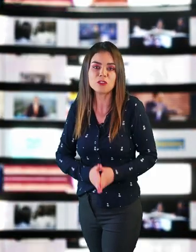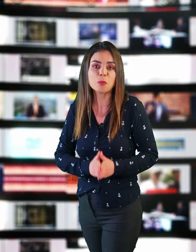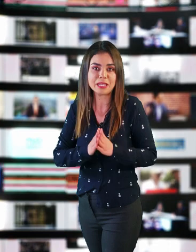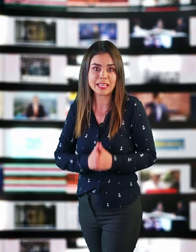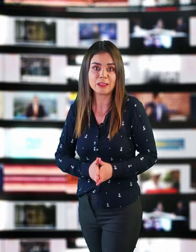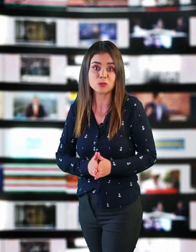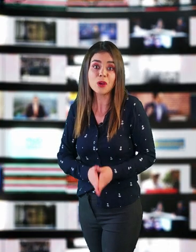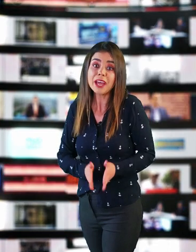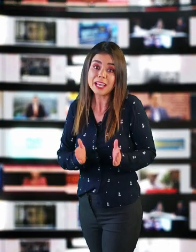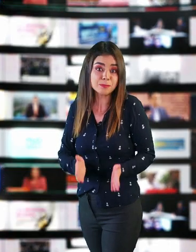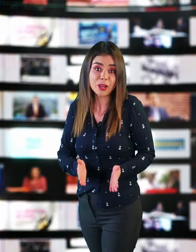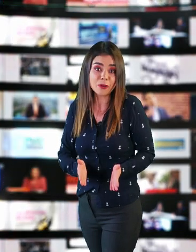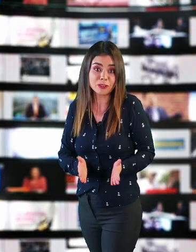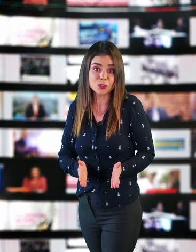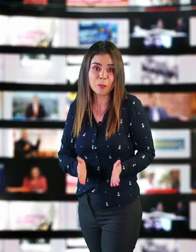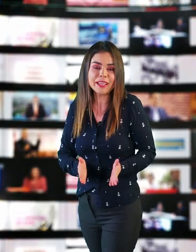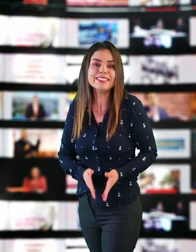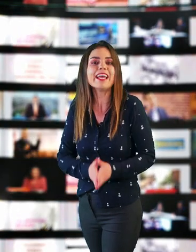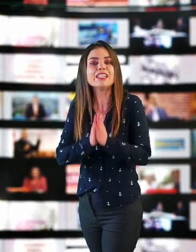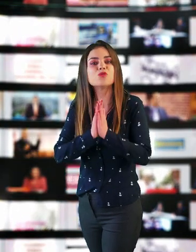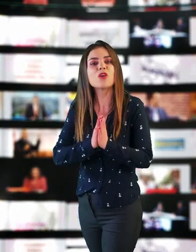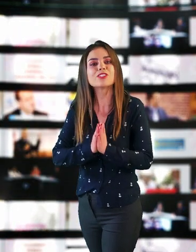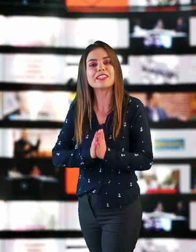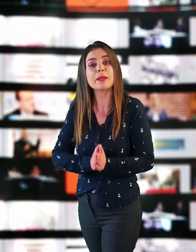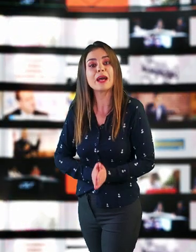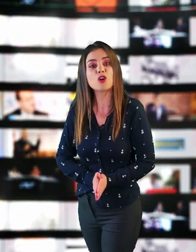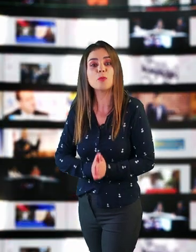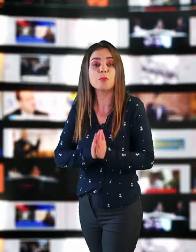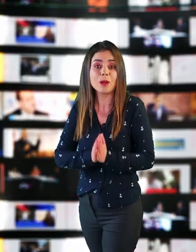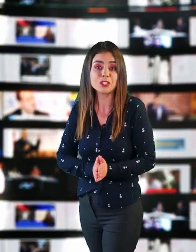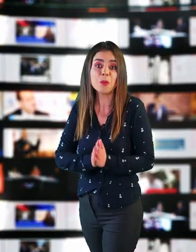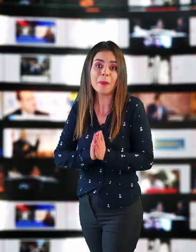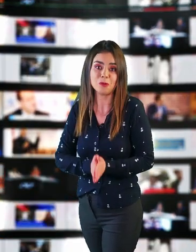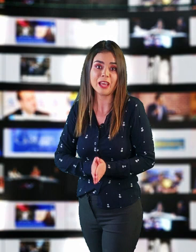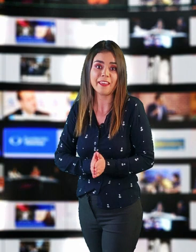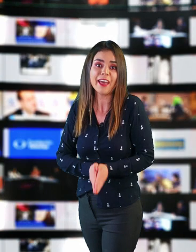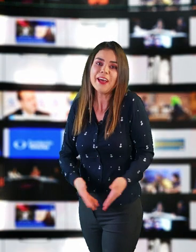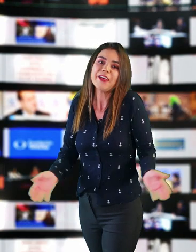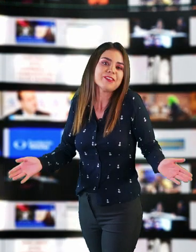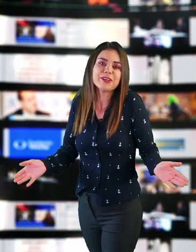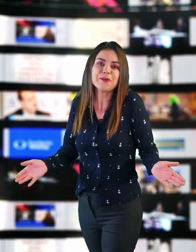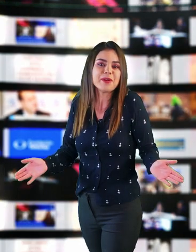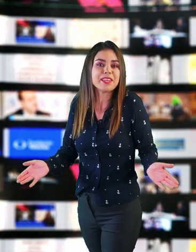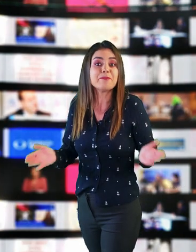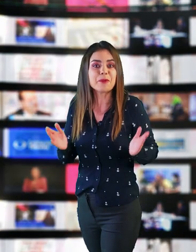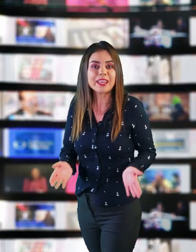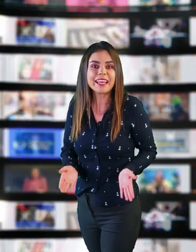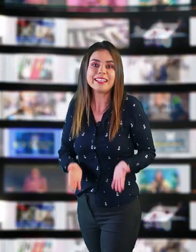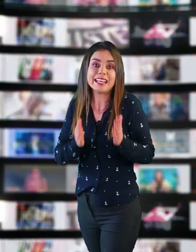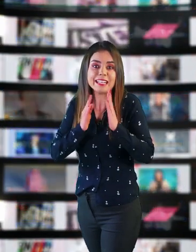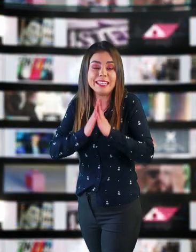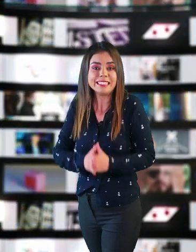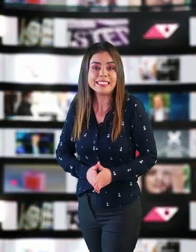en ciudadanos mexicanos. Es por ello que nuestro país es uno de los que tiene mayor población vacunada. No se comprende el